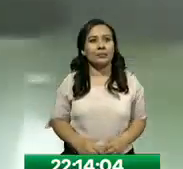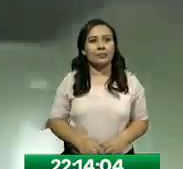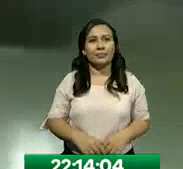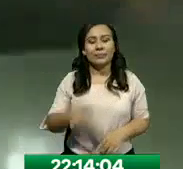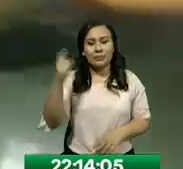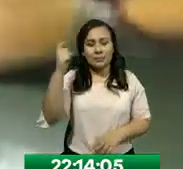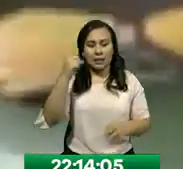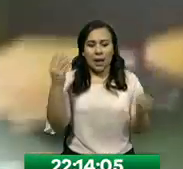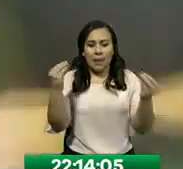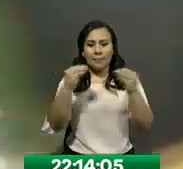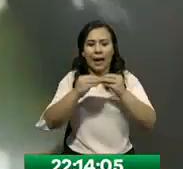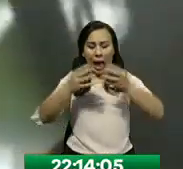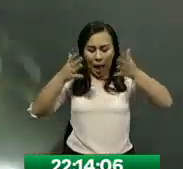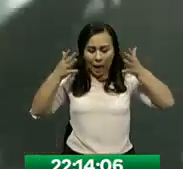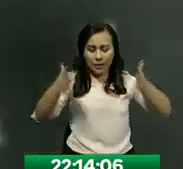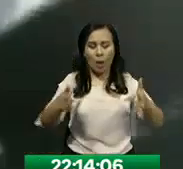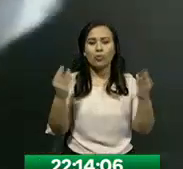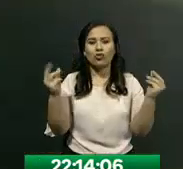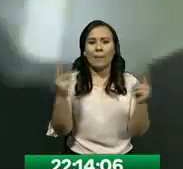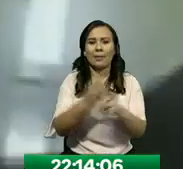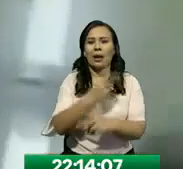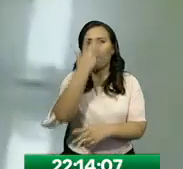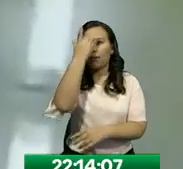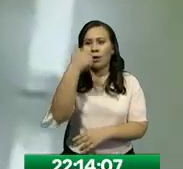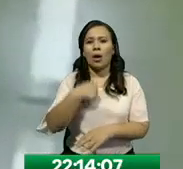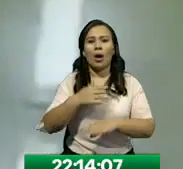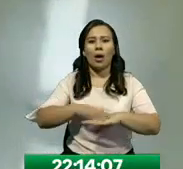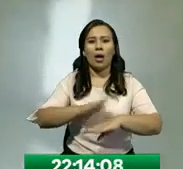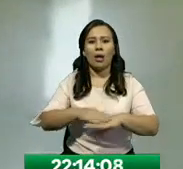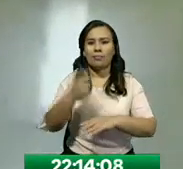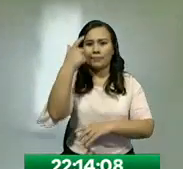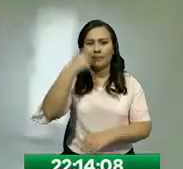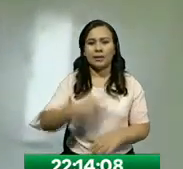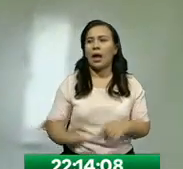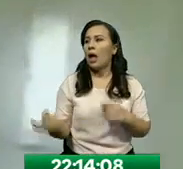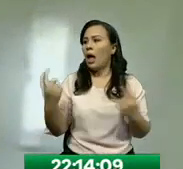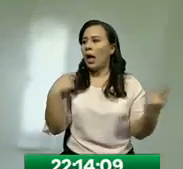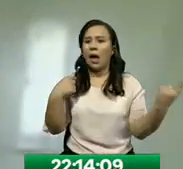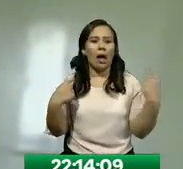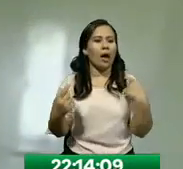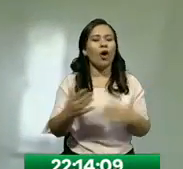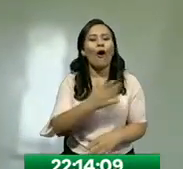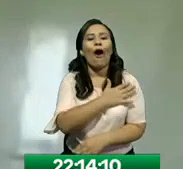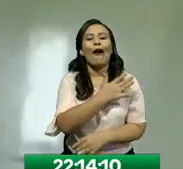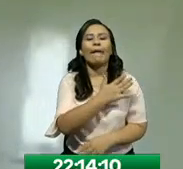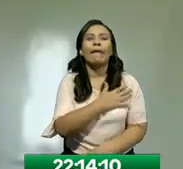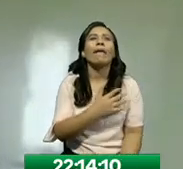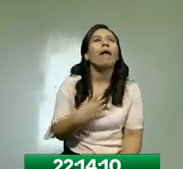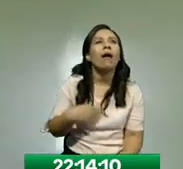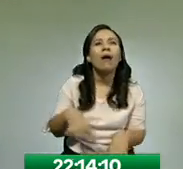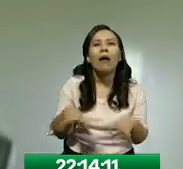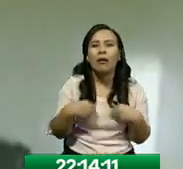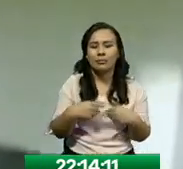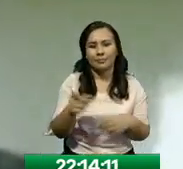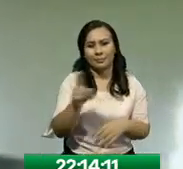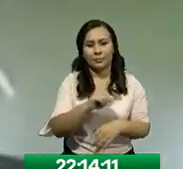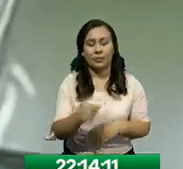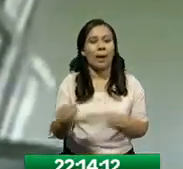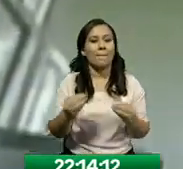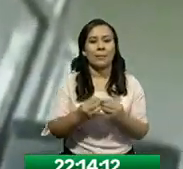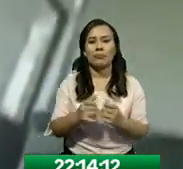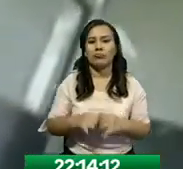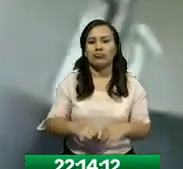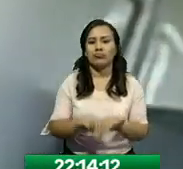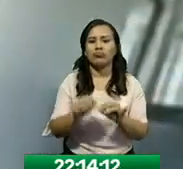porque muchos de los delitos se producen por la distracción de las personas, por el exceso de confianza. Supuestamente que sí, que ya está enseñado a hacer